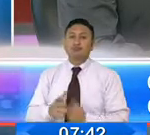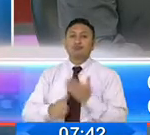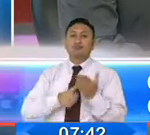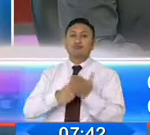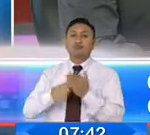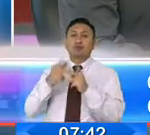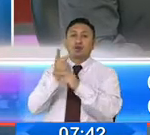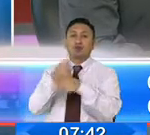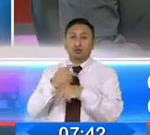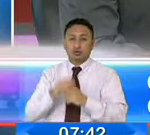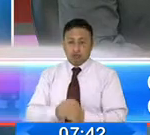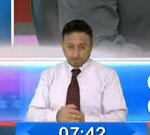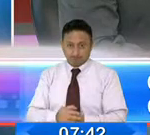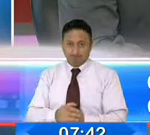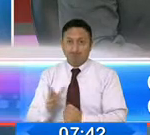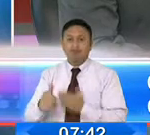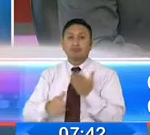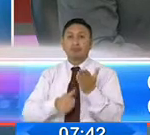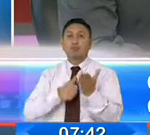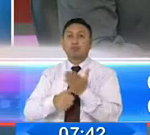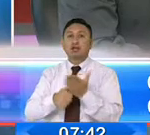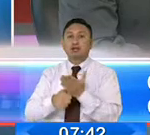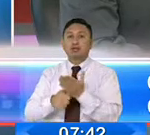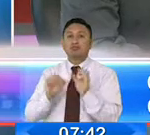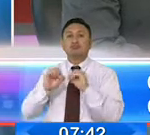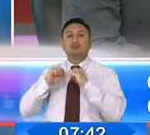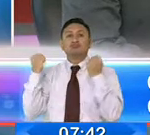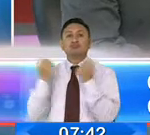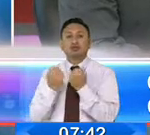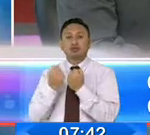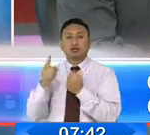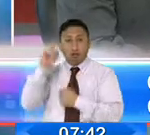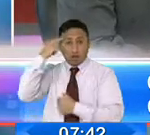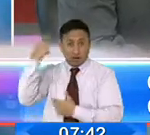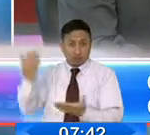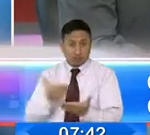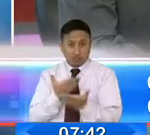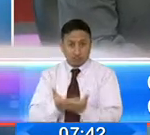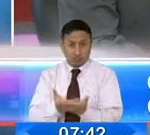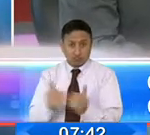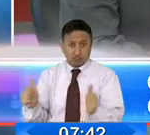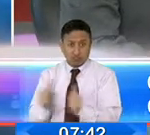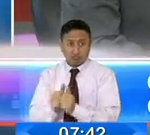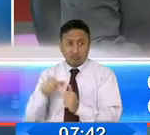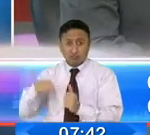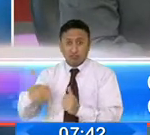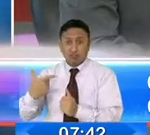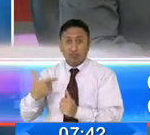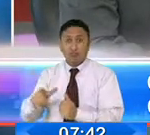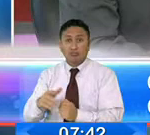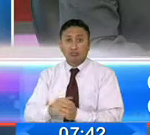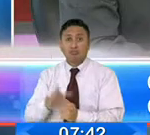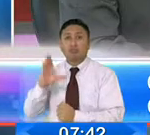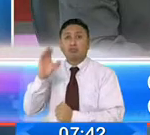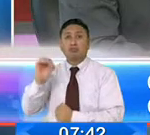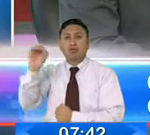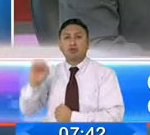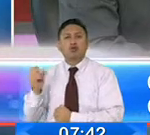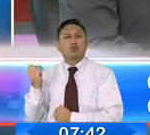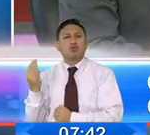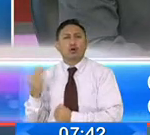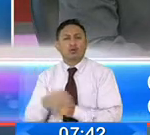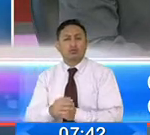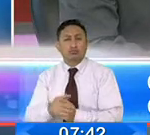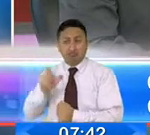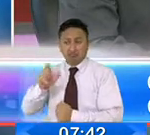Producción. Ministro, en la sociedad que plantea el gobierno con el emprendedor, ¿qué porcentaje se tiene? Eso también la gente le gustaría saber.